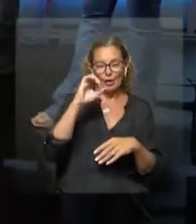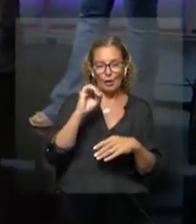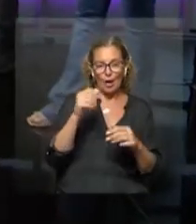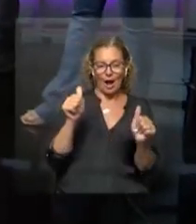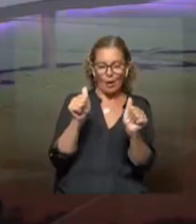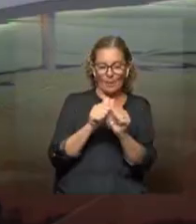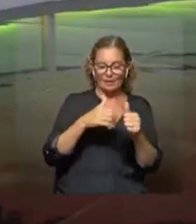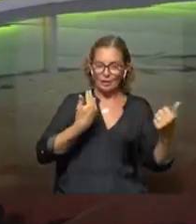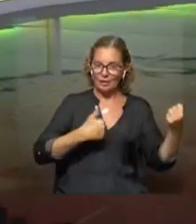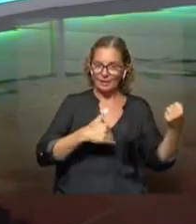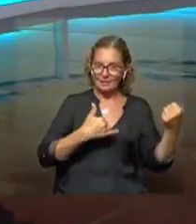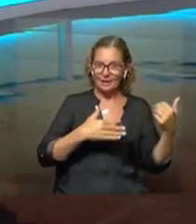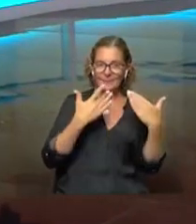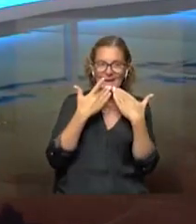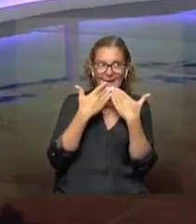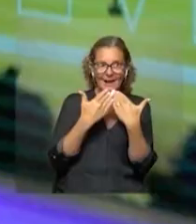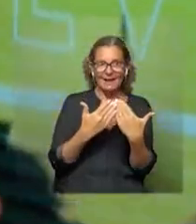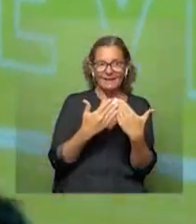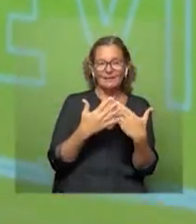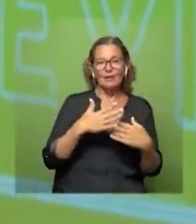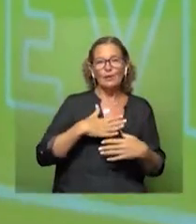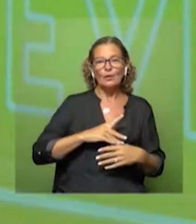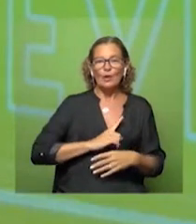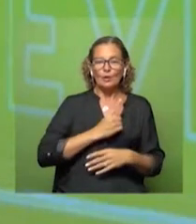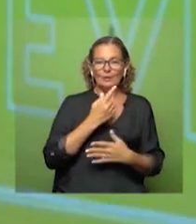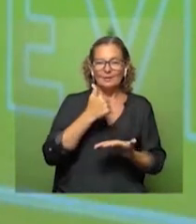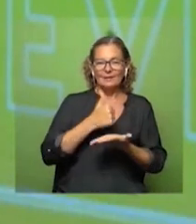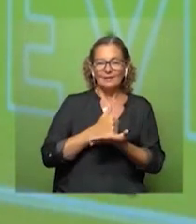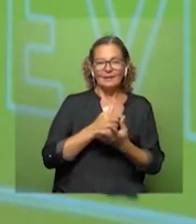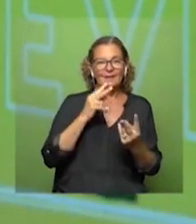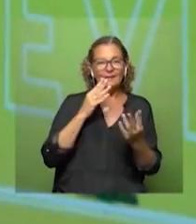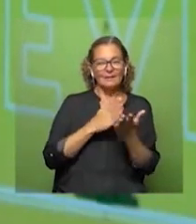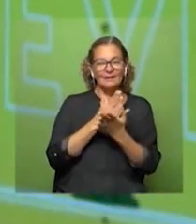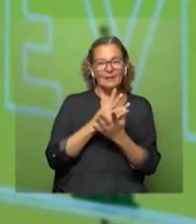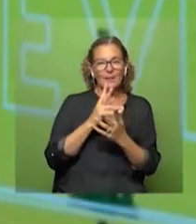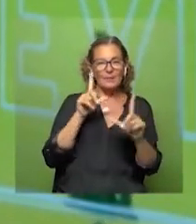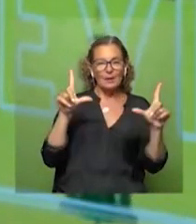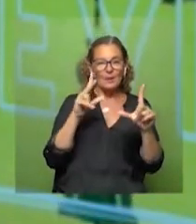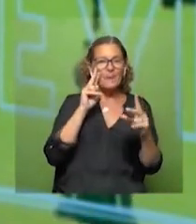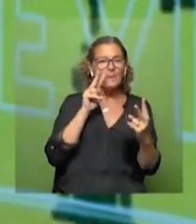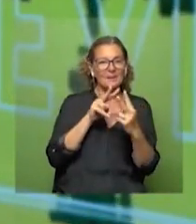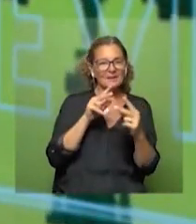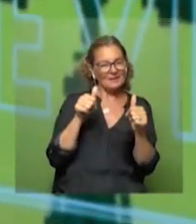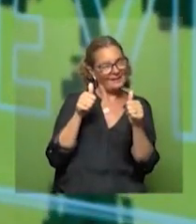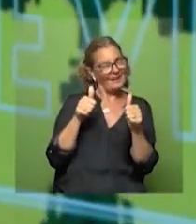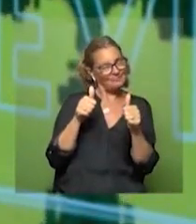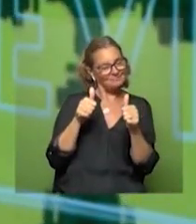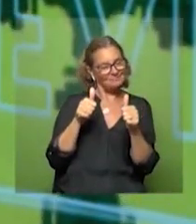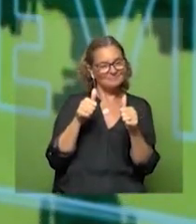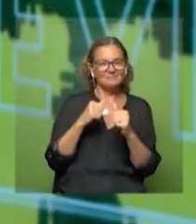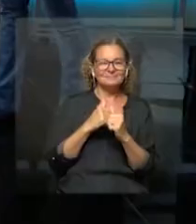en guitarra mil gracias Es un honor estar acá tremendo programa siempre la mejor onda siempre los miro Así que